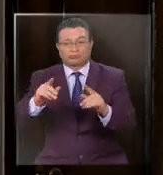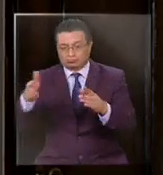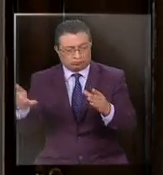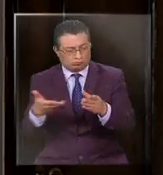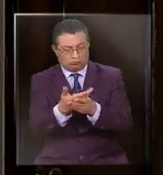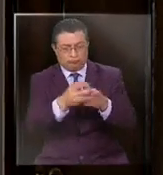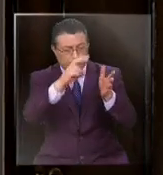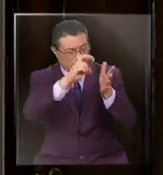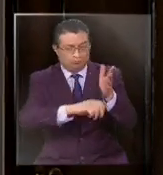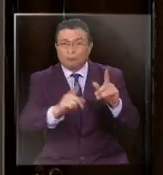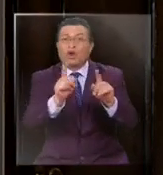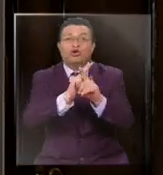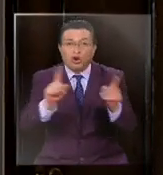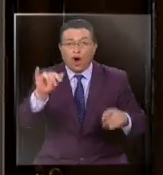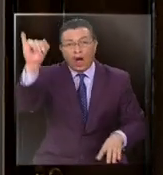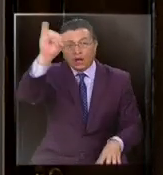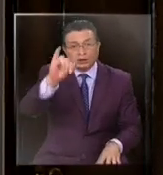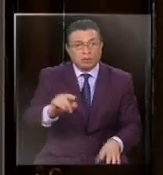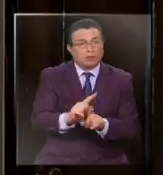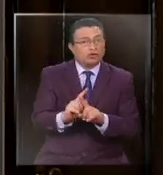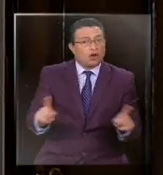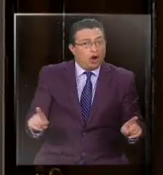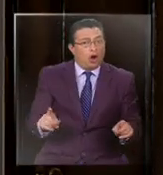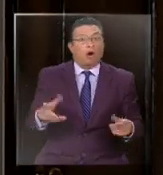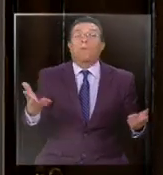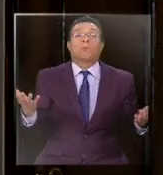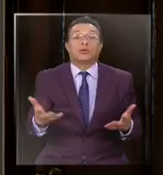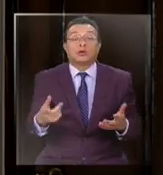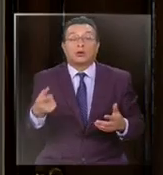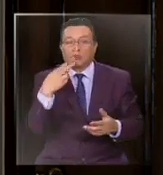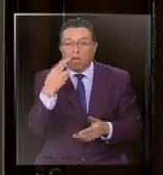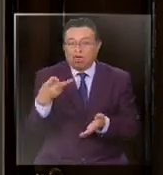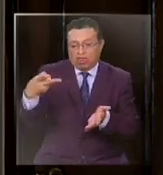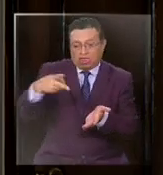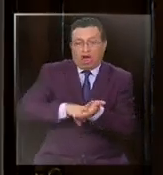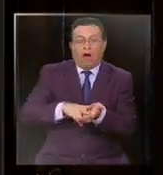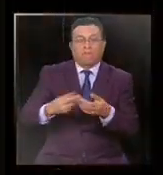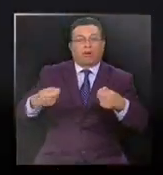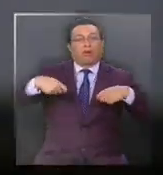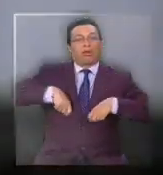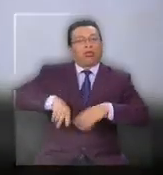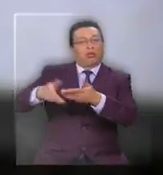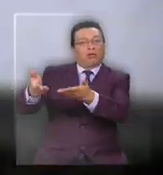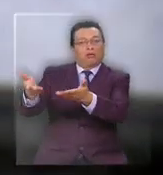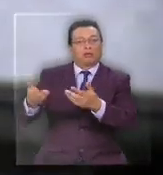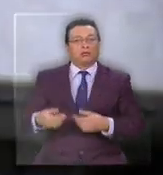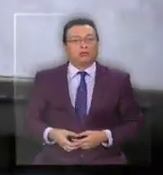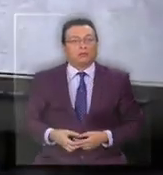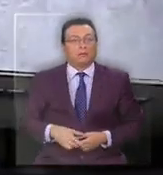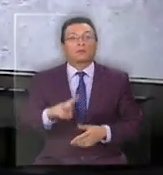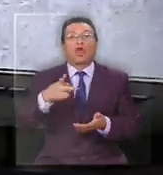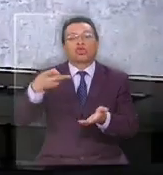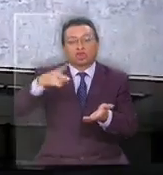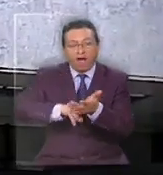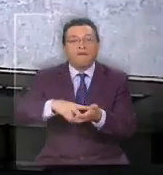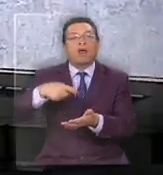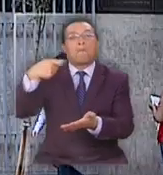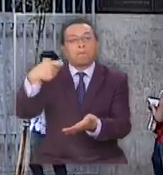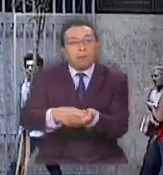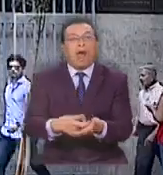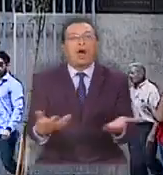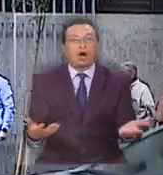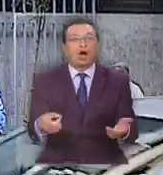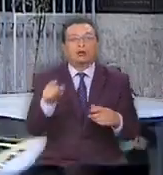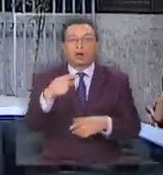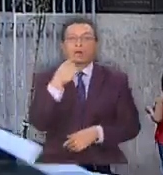ingresar a la arca de ISAPRE porque en consecuencia sería un ingreso doble por el mismo concepto. Doble pago es la palabra